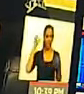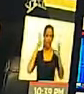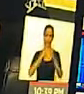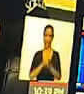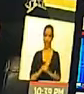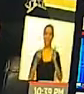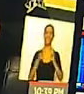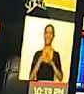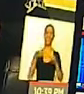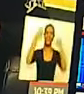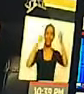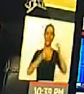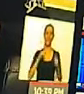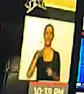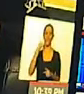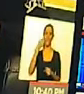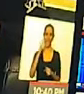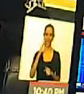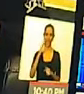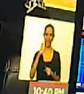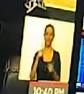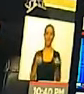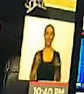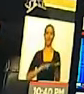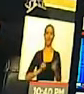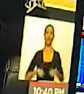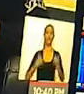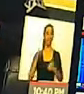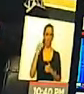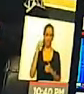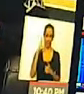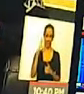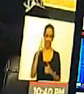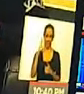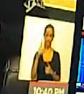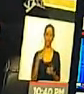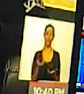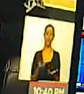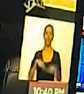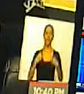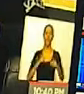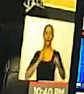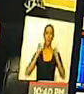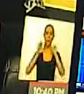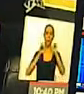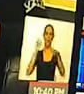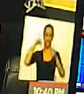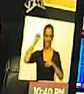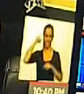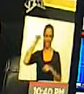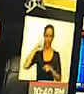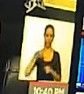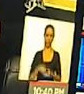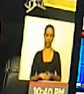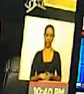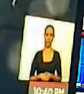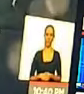Etiqueta, Chávez el nuestro en ZK. Ya venimos con más de Zurda Conducta con este bombardeo de video. Vamos a ver qué es.